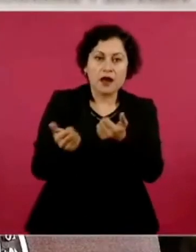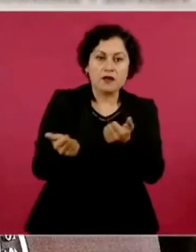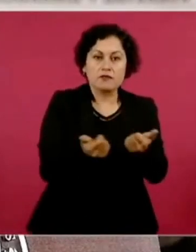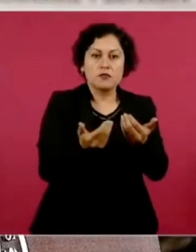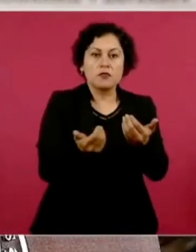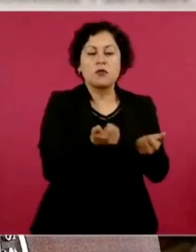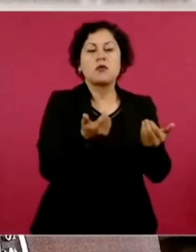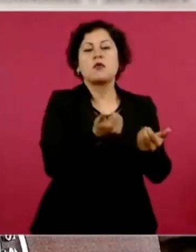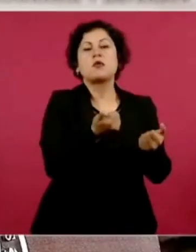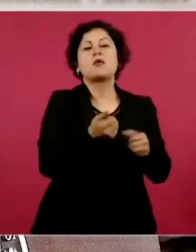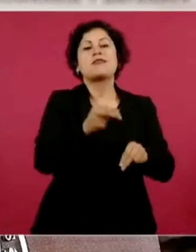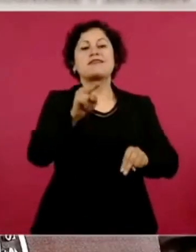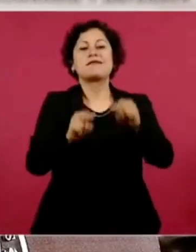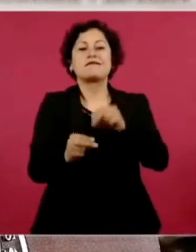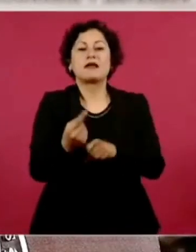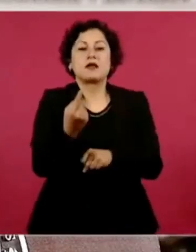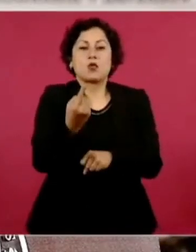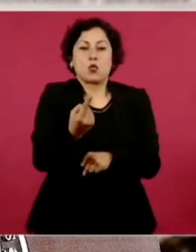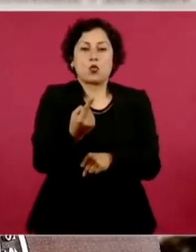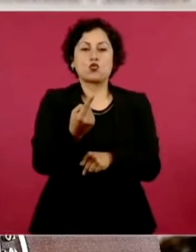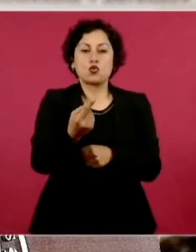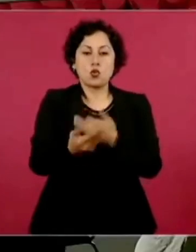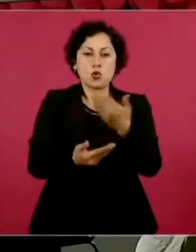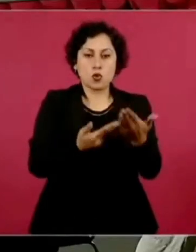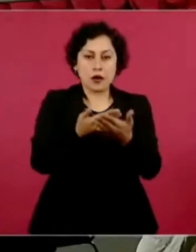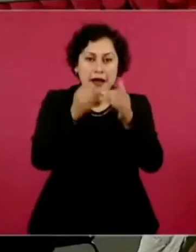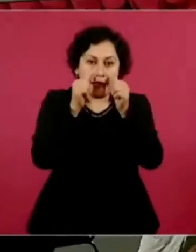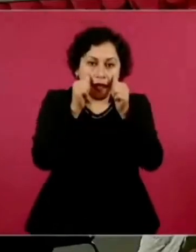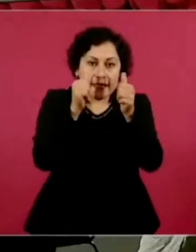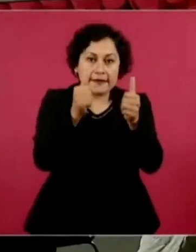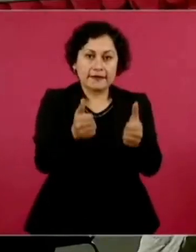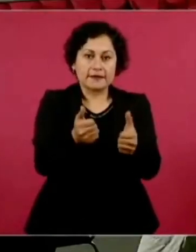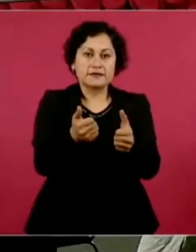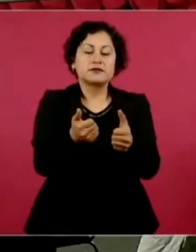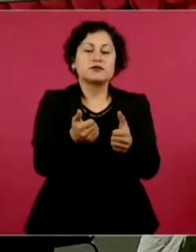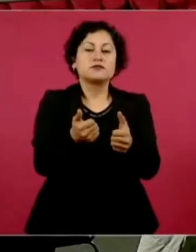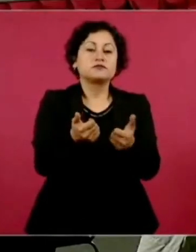atención. Estamos hablando del inicio de